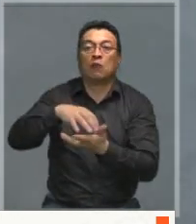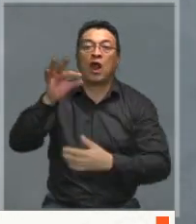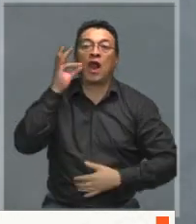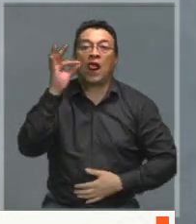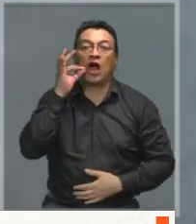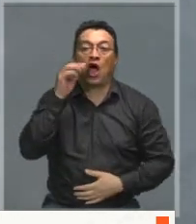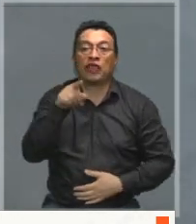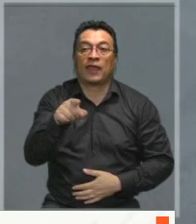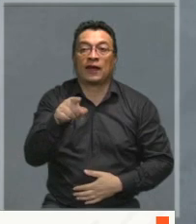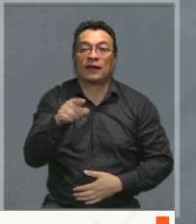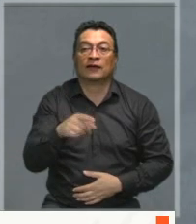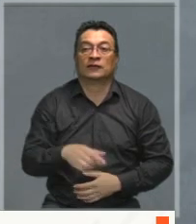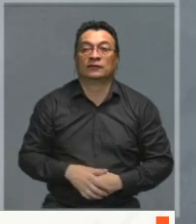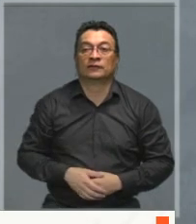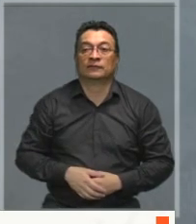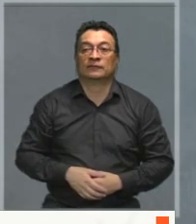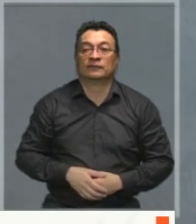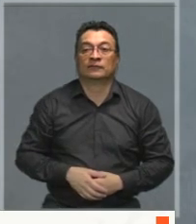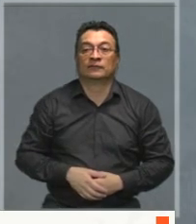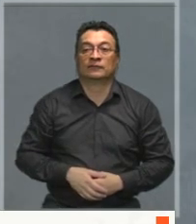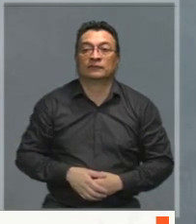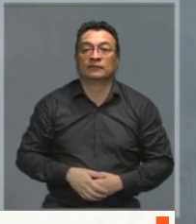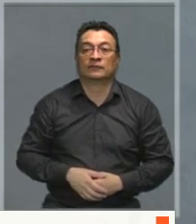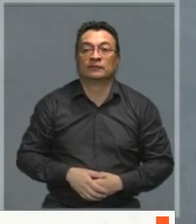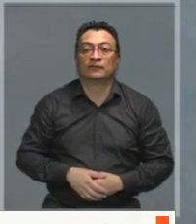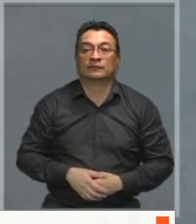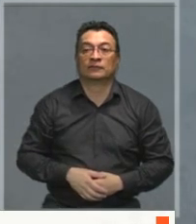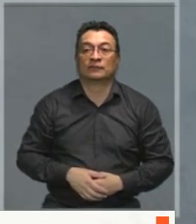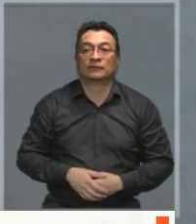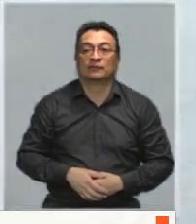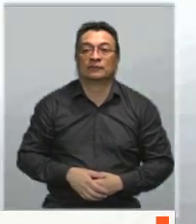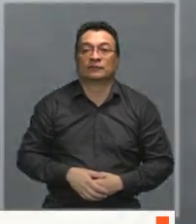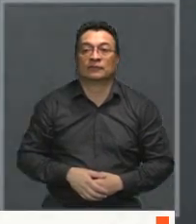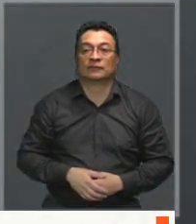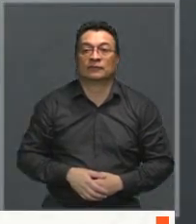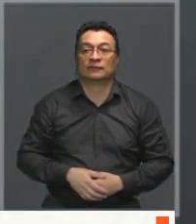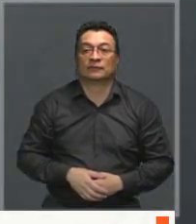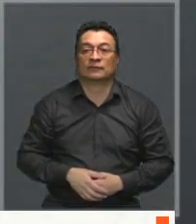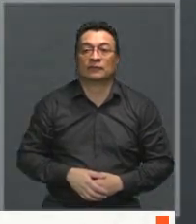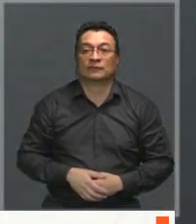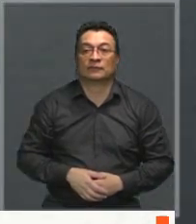los delincuentes a bordo de un jeep lo encierran y apuntan con armas de fuego.